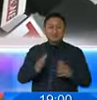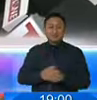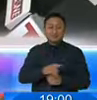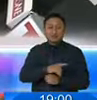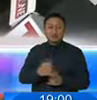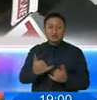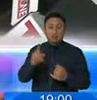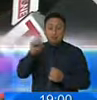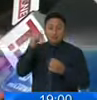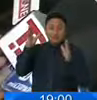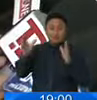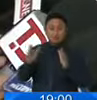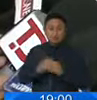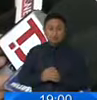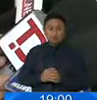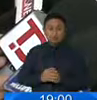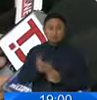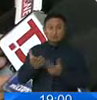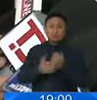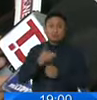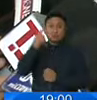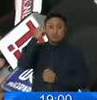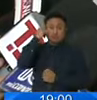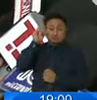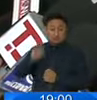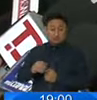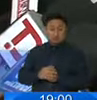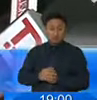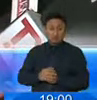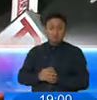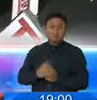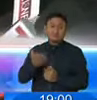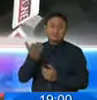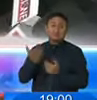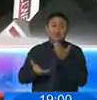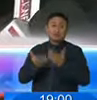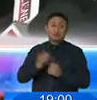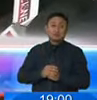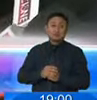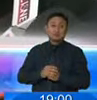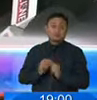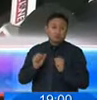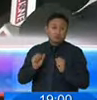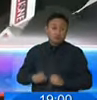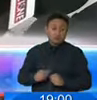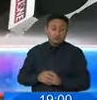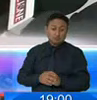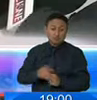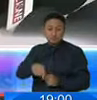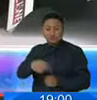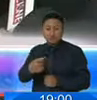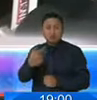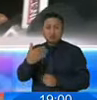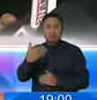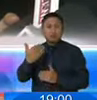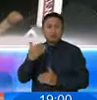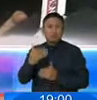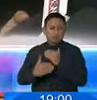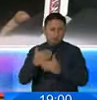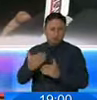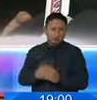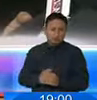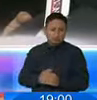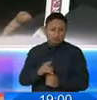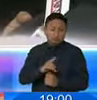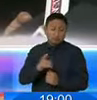y de considerar lo pertinente para la causa y a lo mejor también puede ser en otros procesos más, ¿por qué no?, el